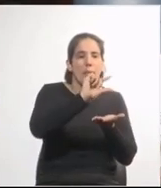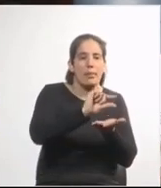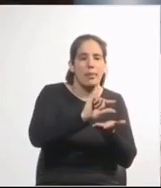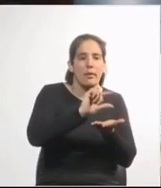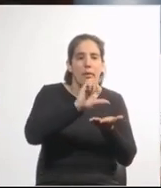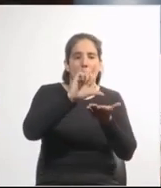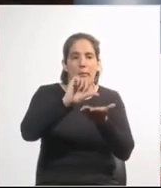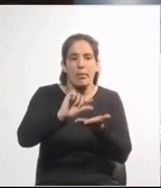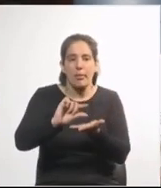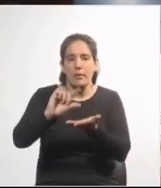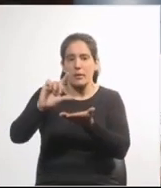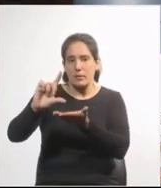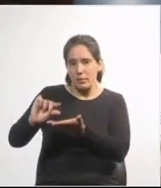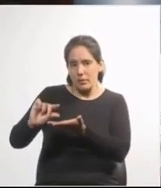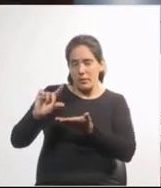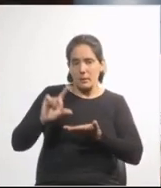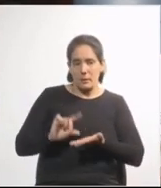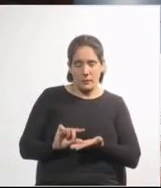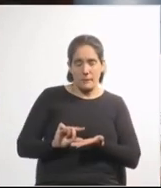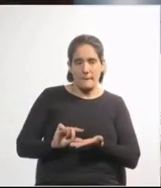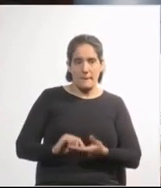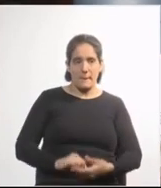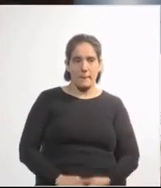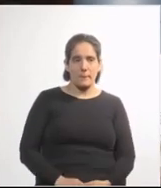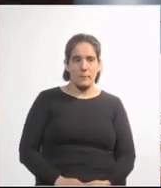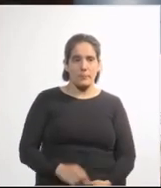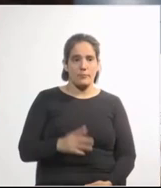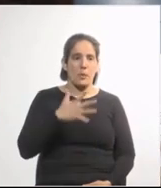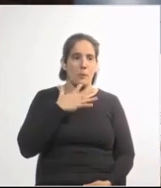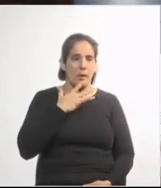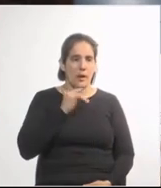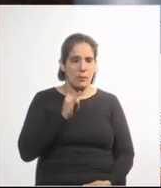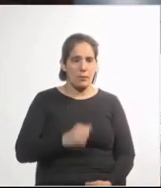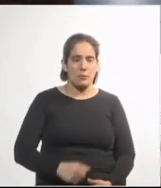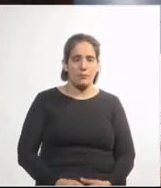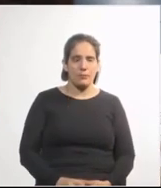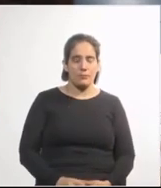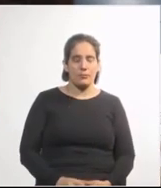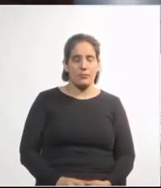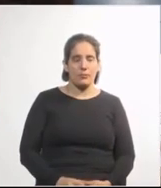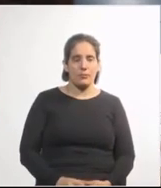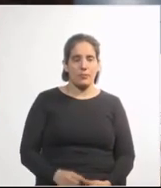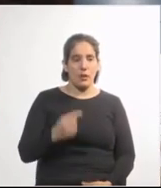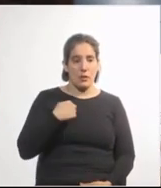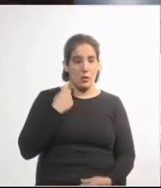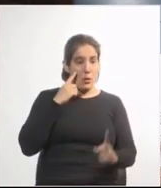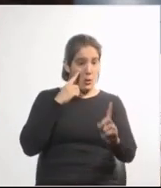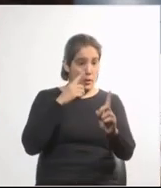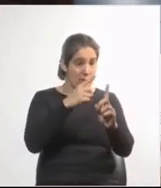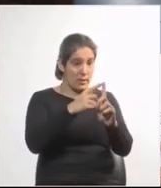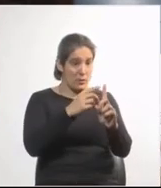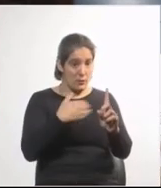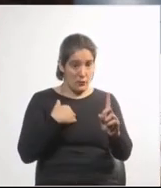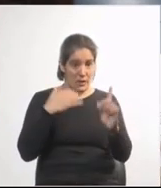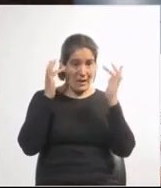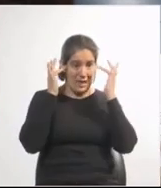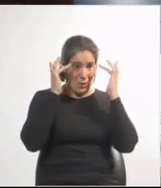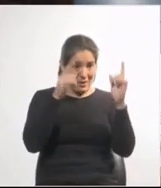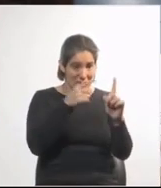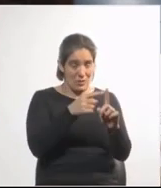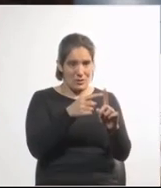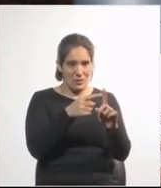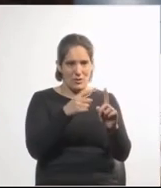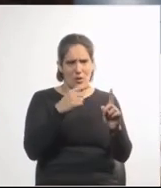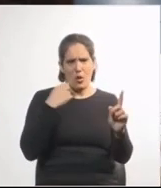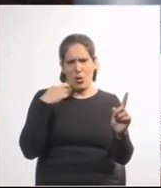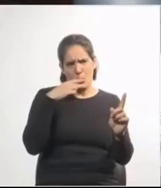en el 2019. Como ejemplo, si nuestro objetivo fuera que la ANEP tuviera la